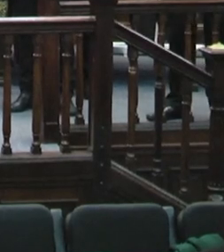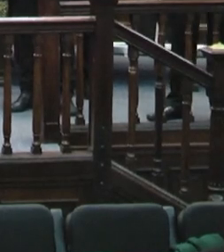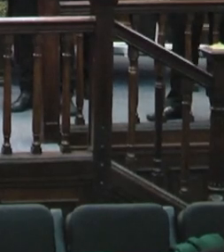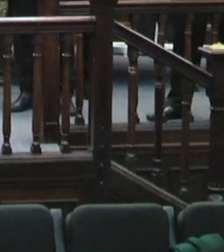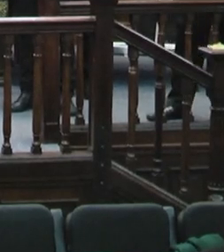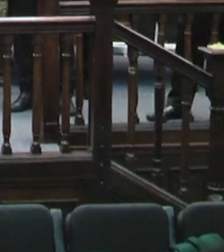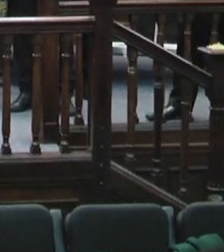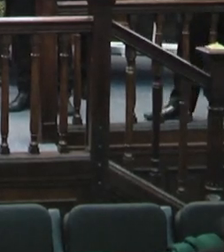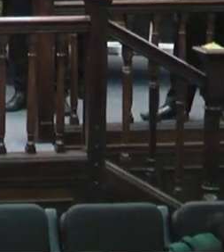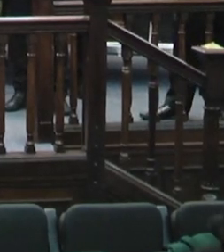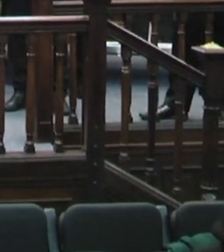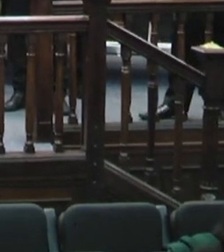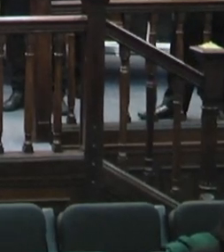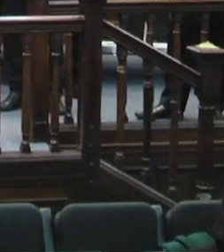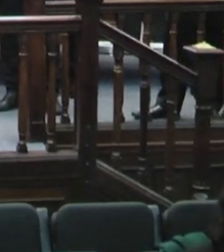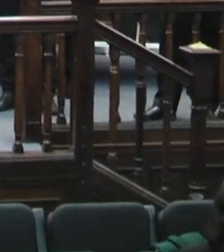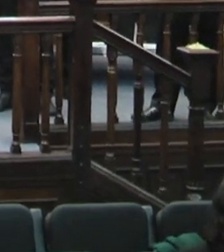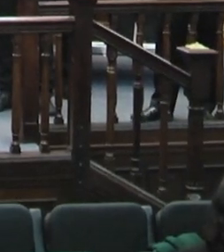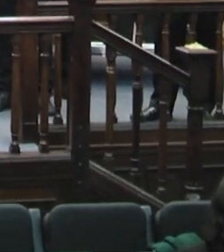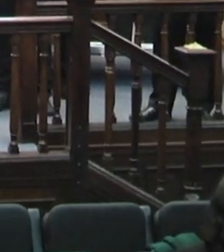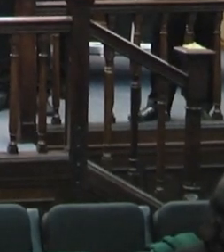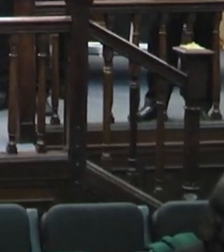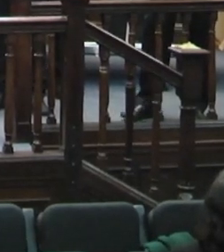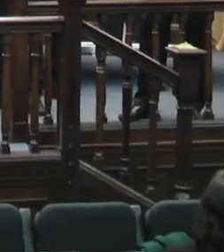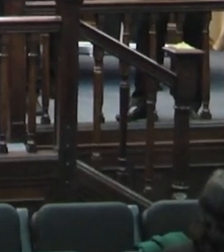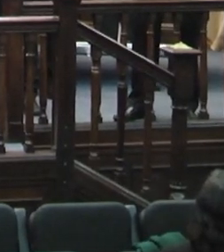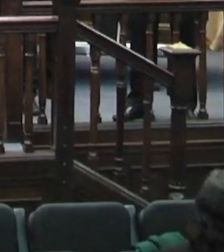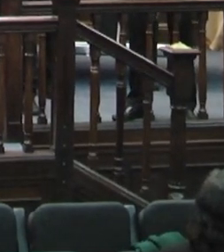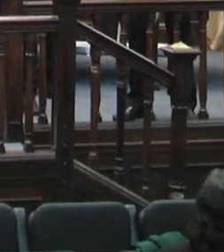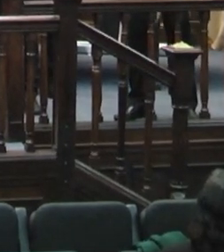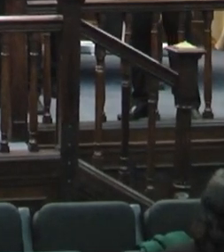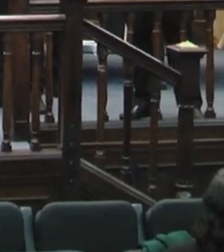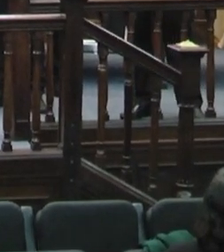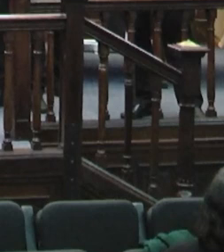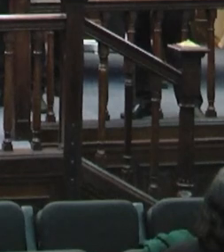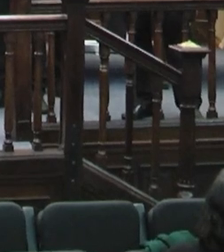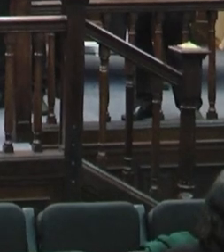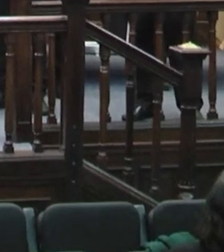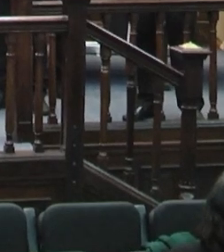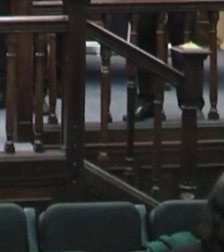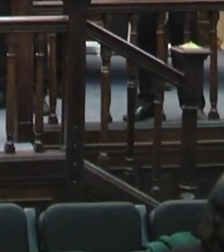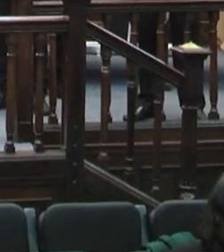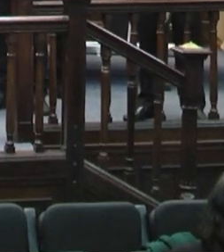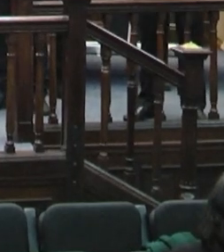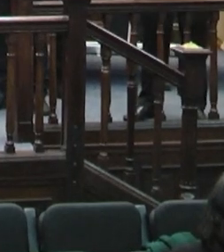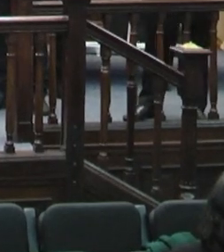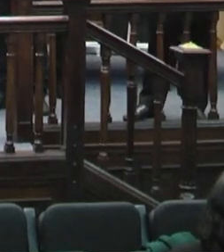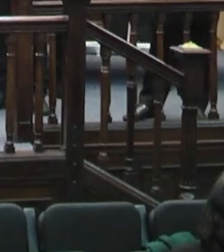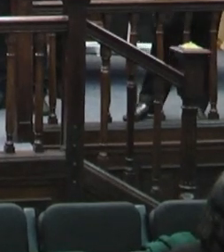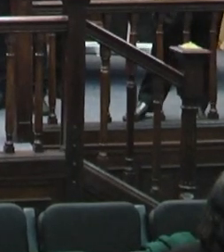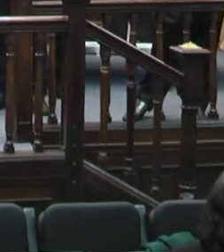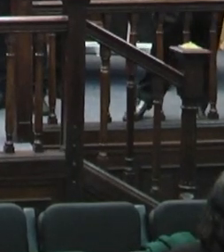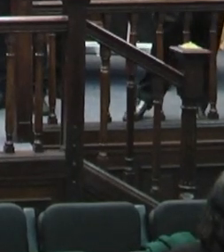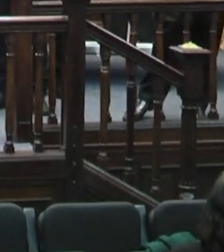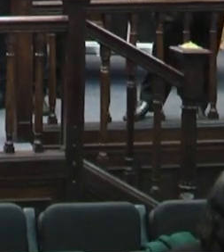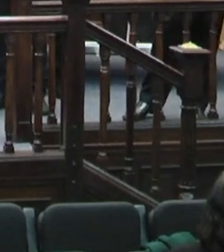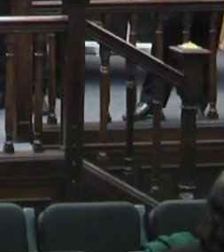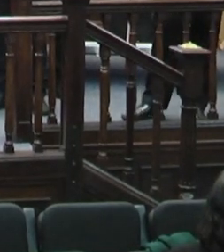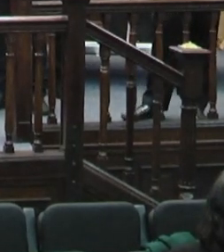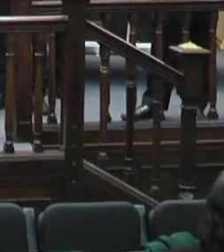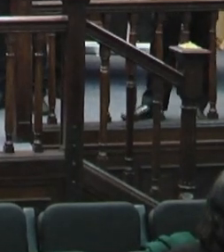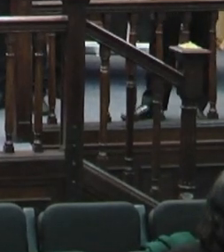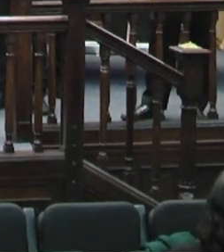tener presente y homenajear a un ciudadano ilustre de esta ciudad que acaba de fallecer,